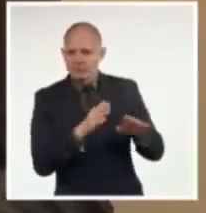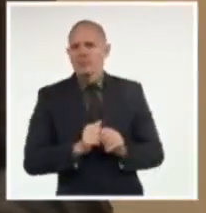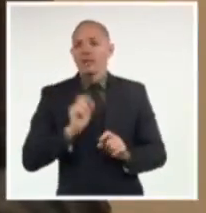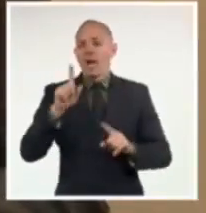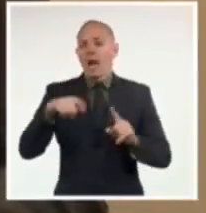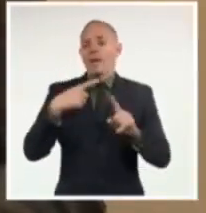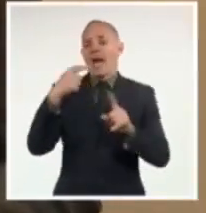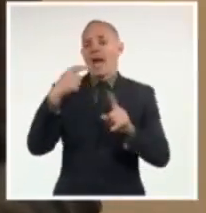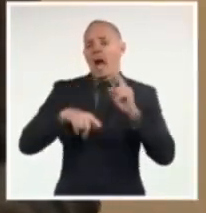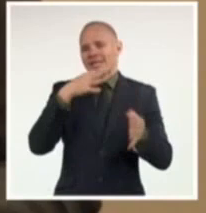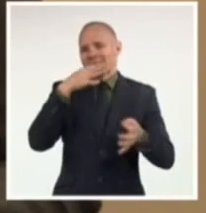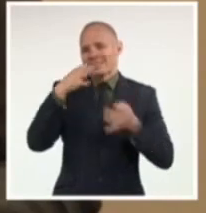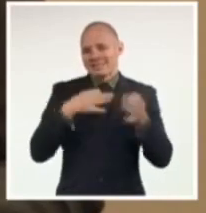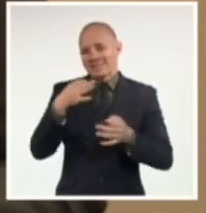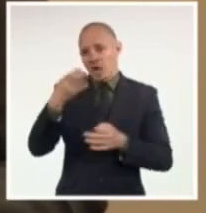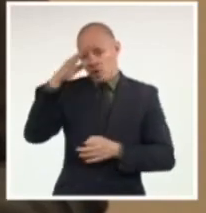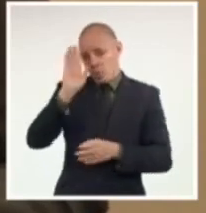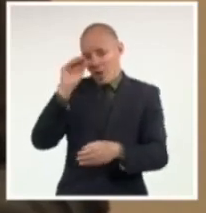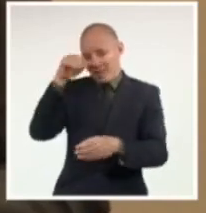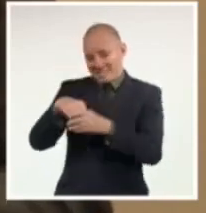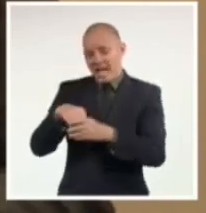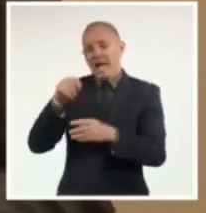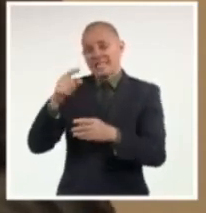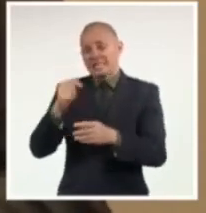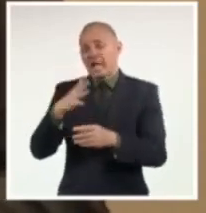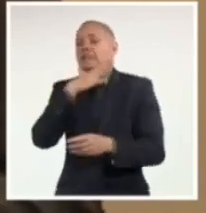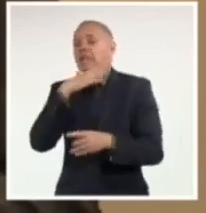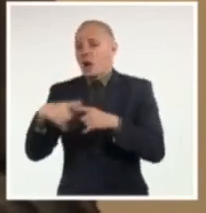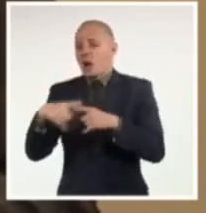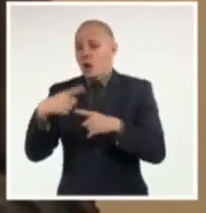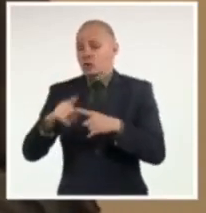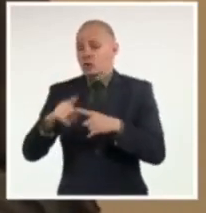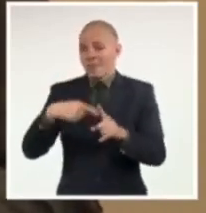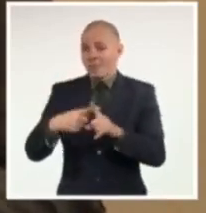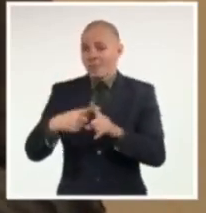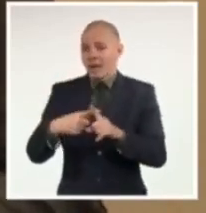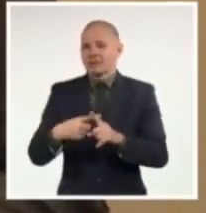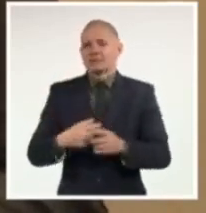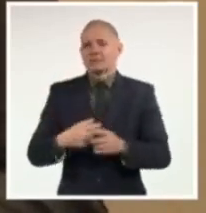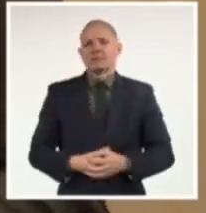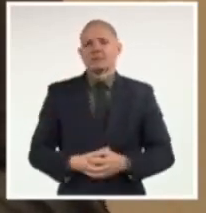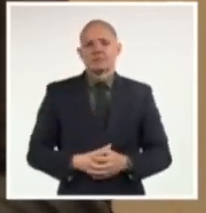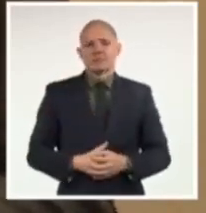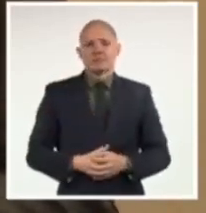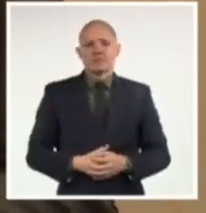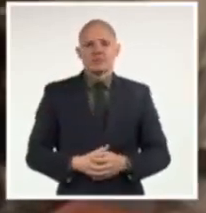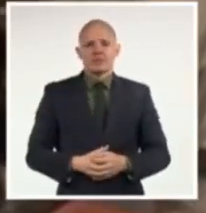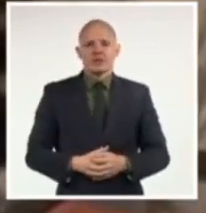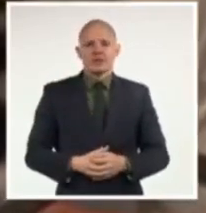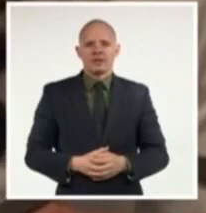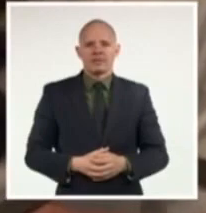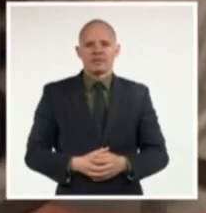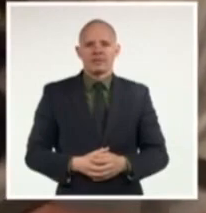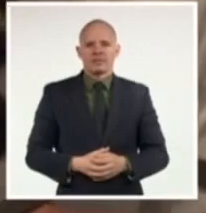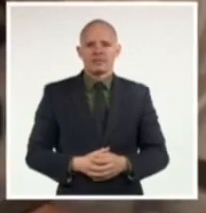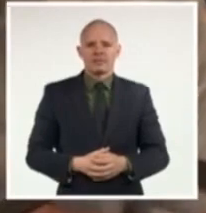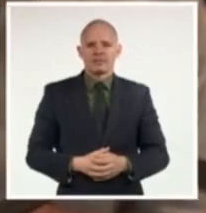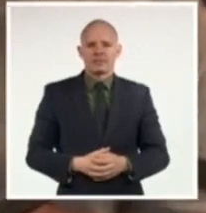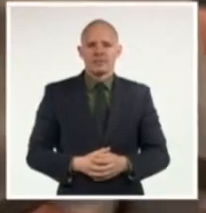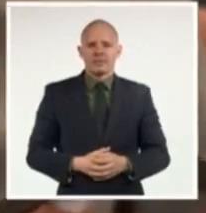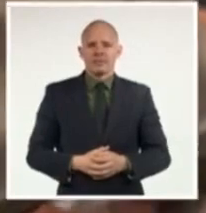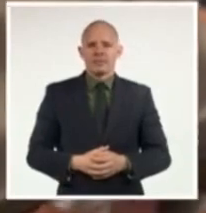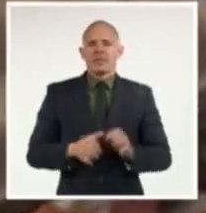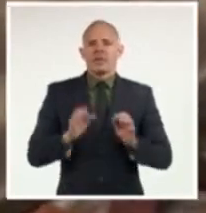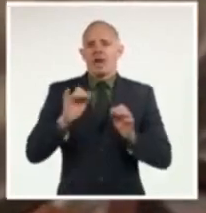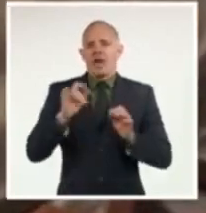compleja realidad cubana, agravada por una arremetida imperial sin precedentes, y se refirió a lo que acontece en América Latina, donde las fuerzas de